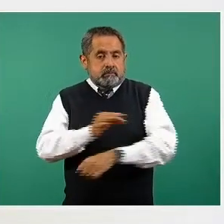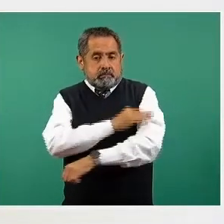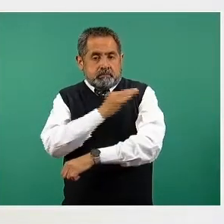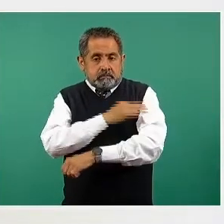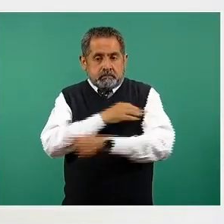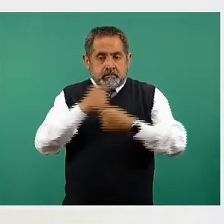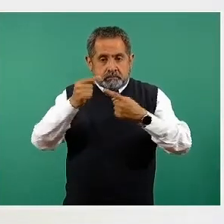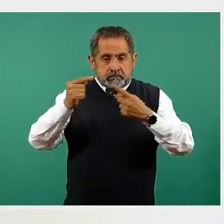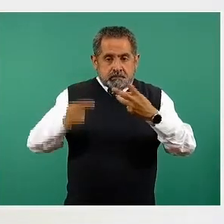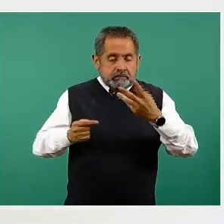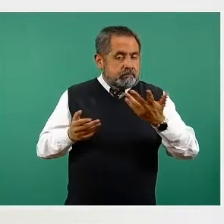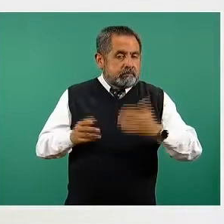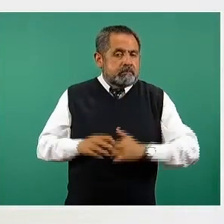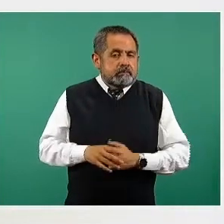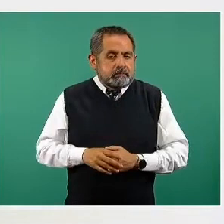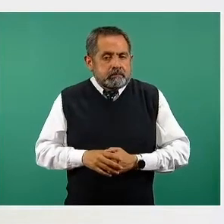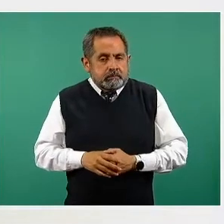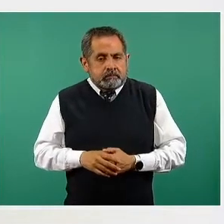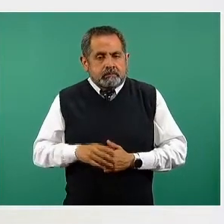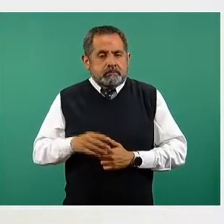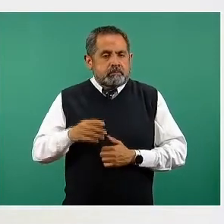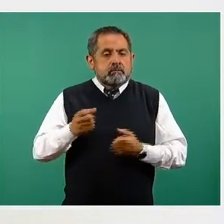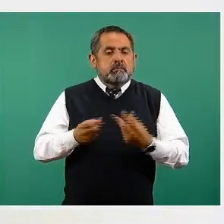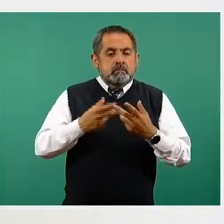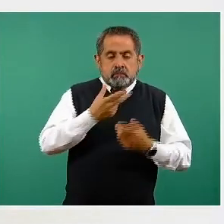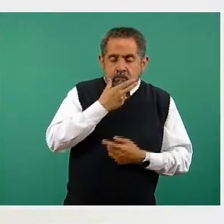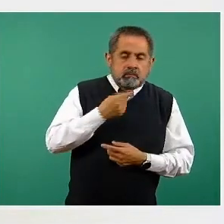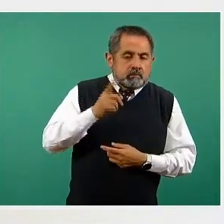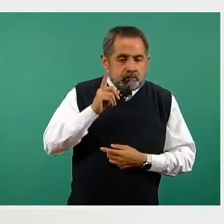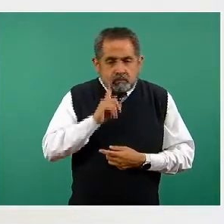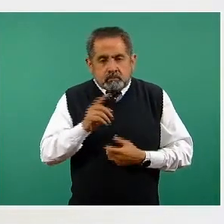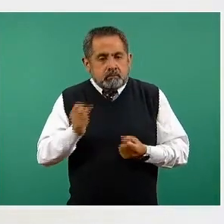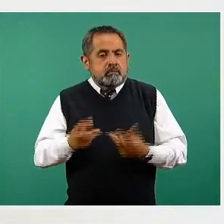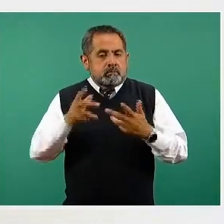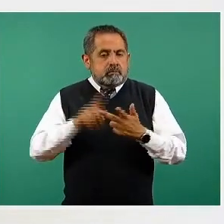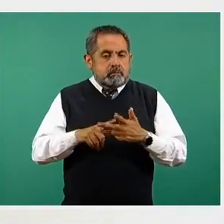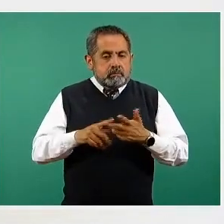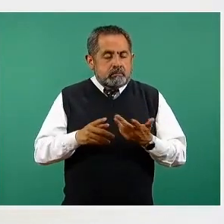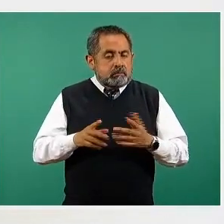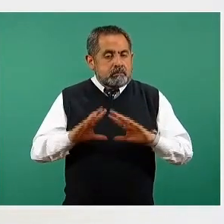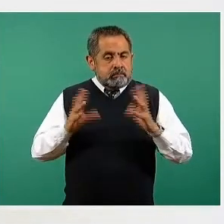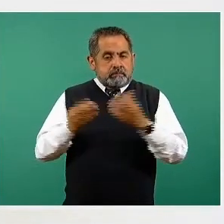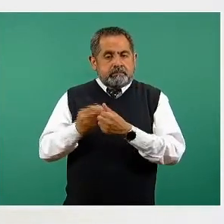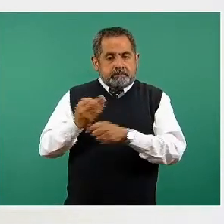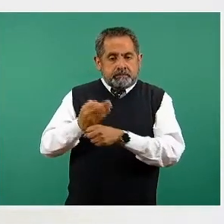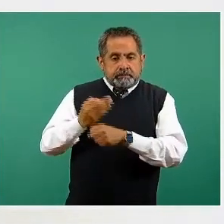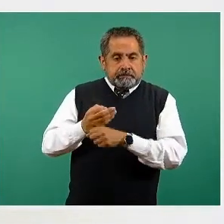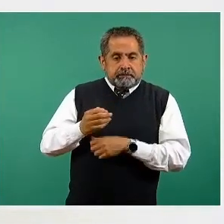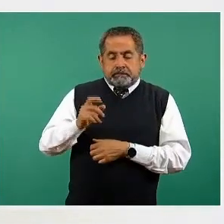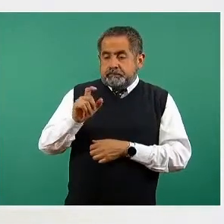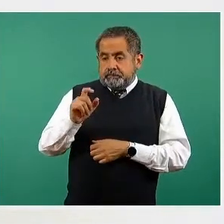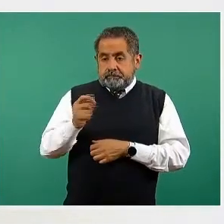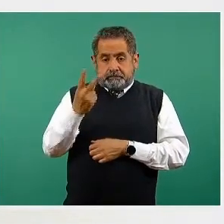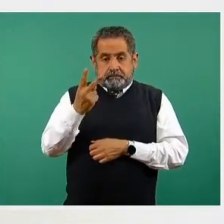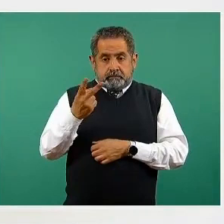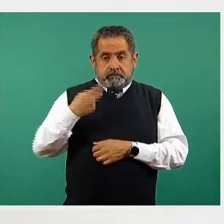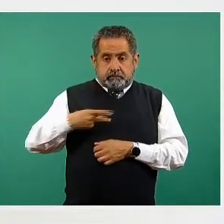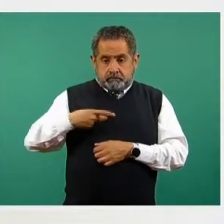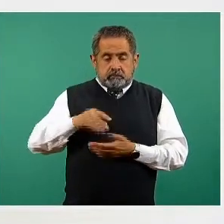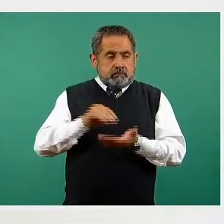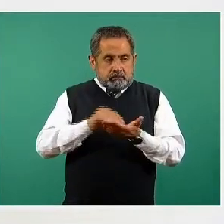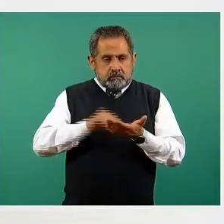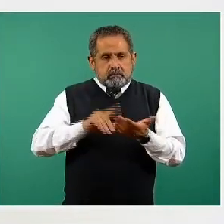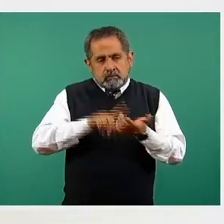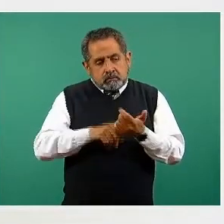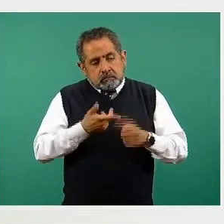uno de ellos, por sexo, el estado actual, que son solamente 22 personas que en este momento están